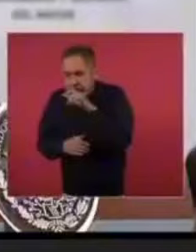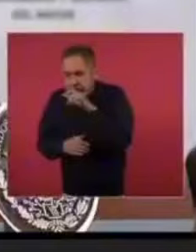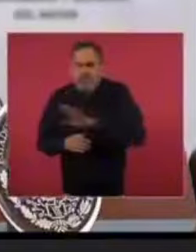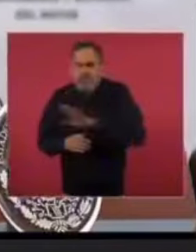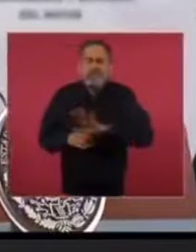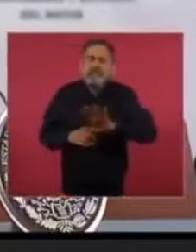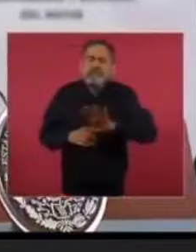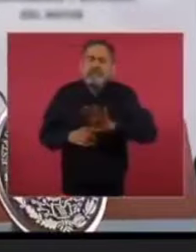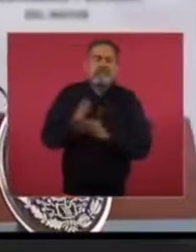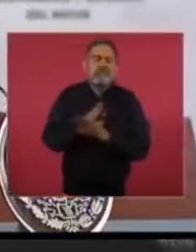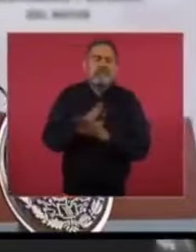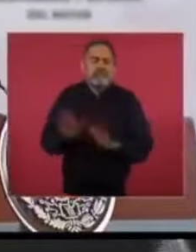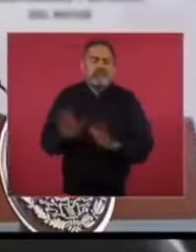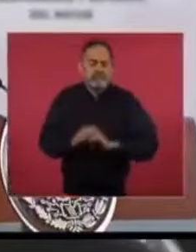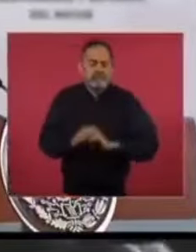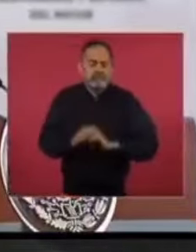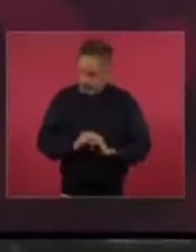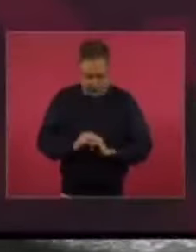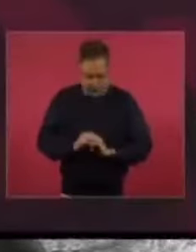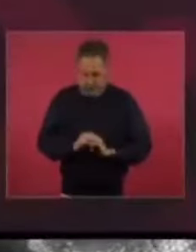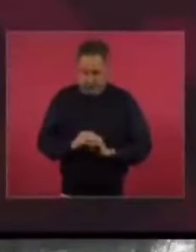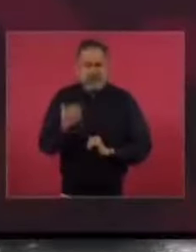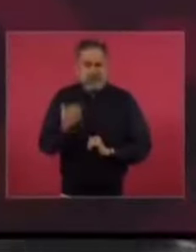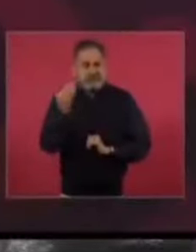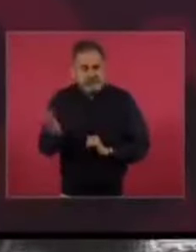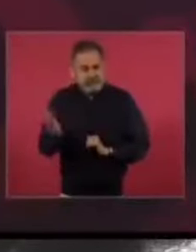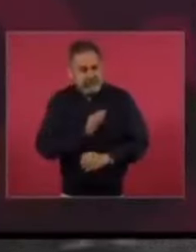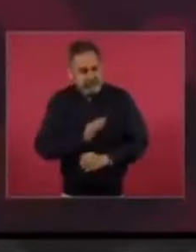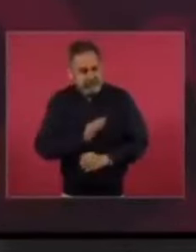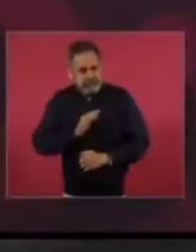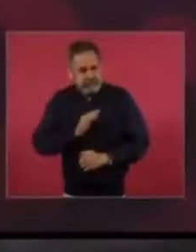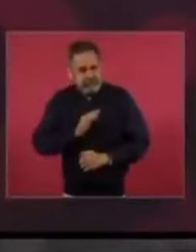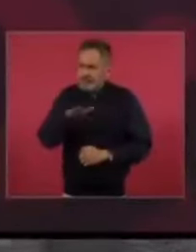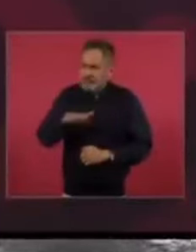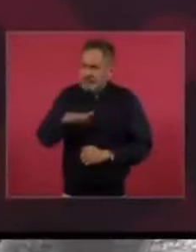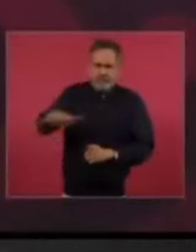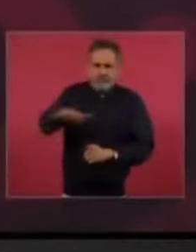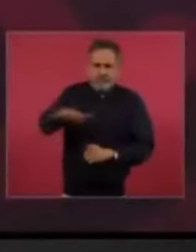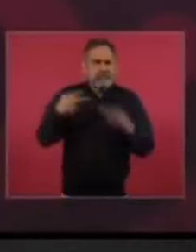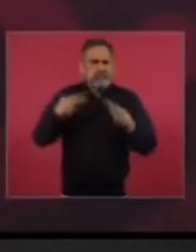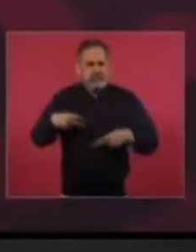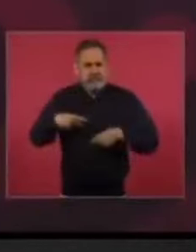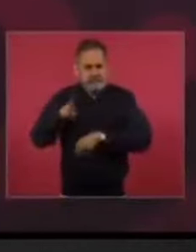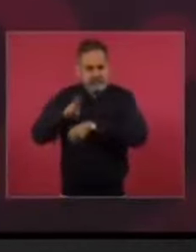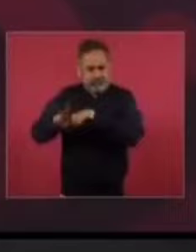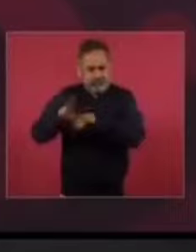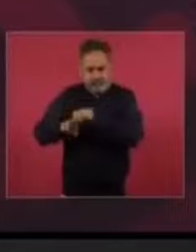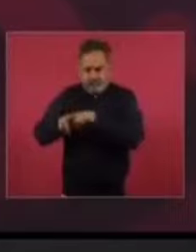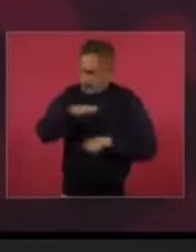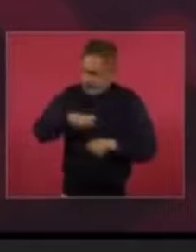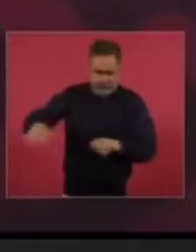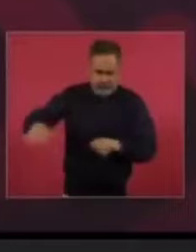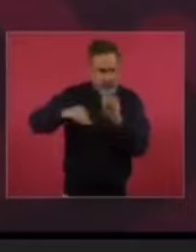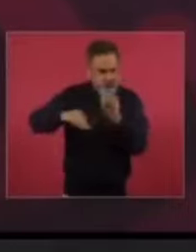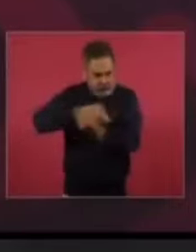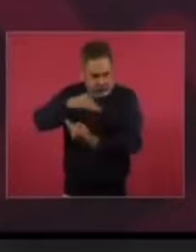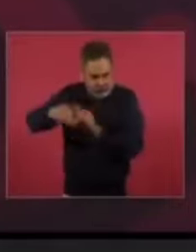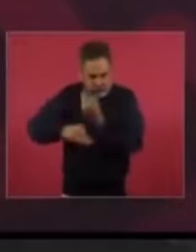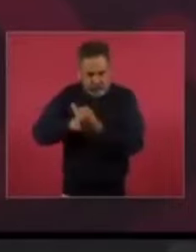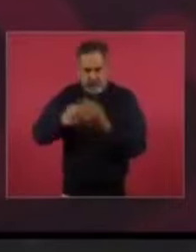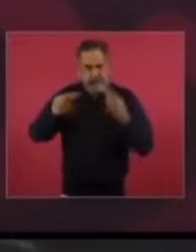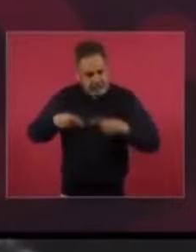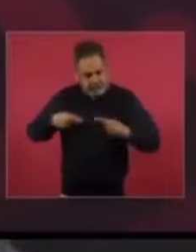tan tibio del presidente Andrés Manuel? No, señores. Dejemos de creer que todo tiene que ser